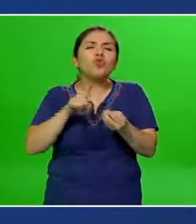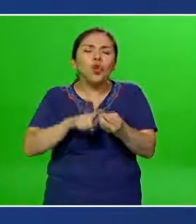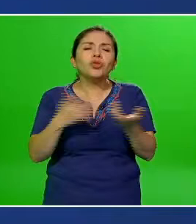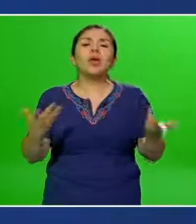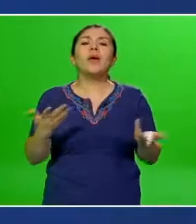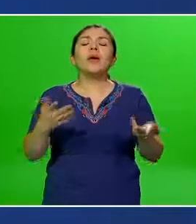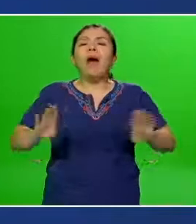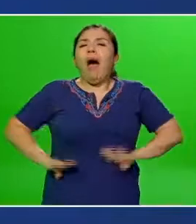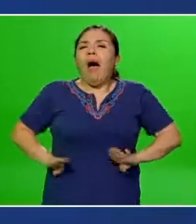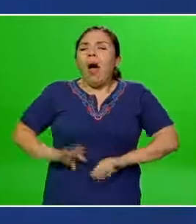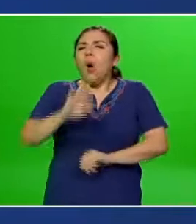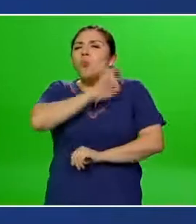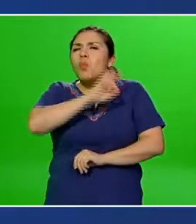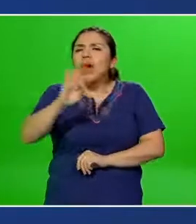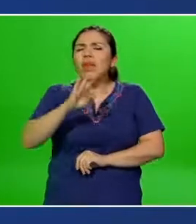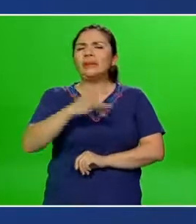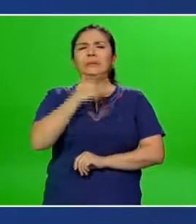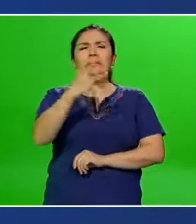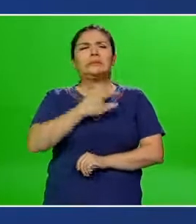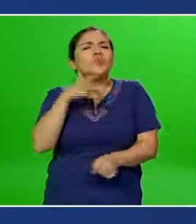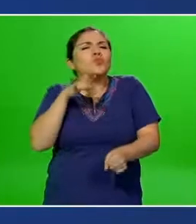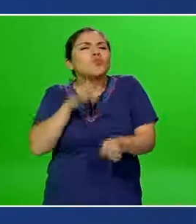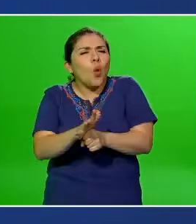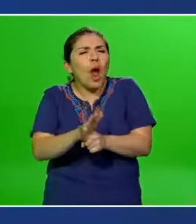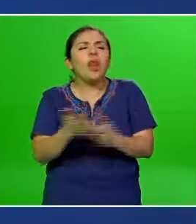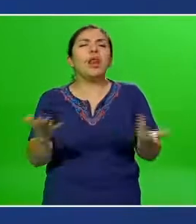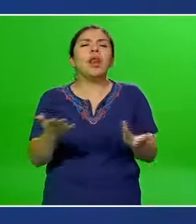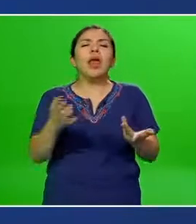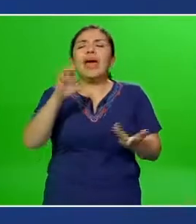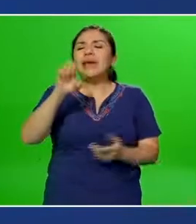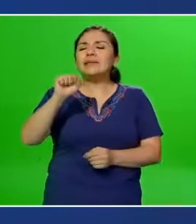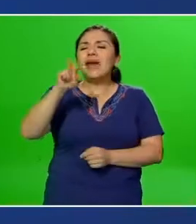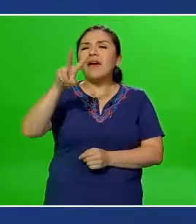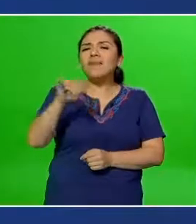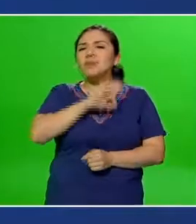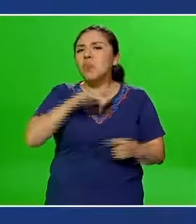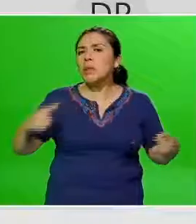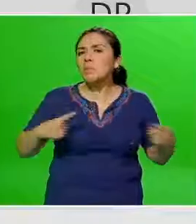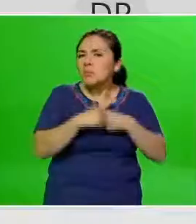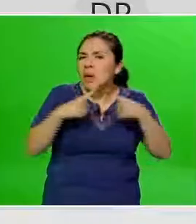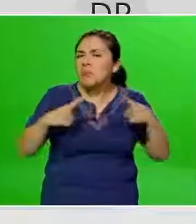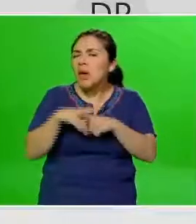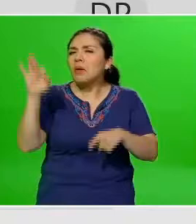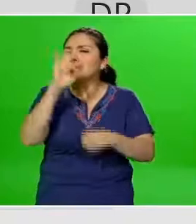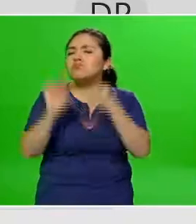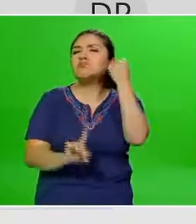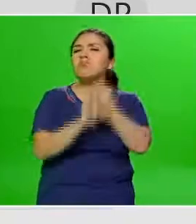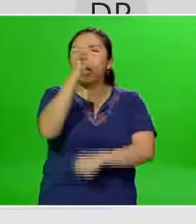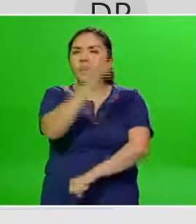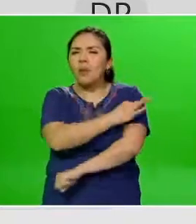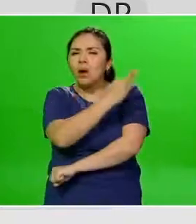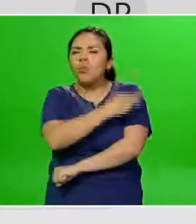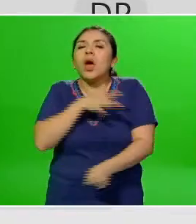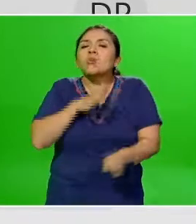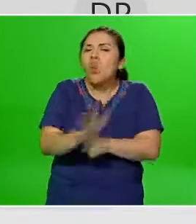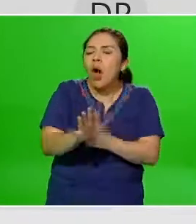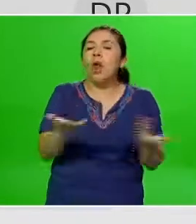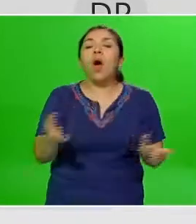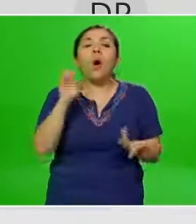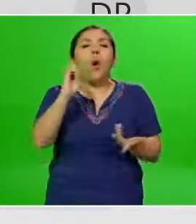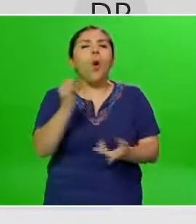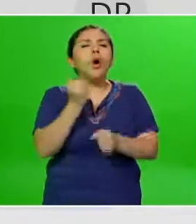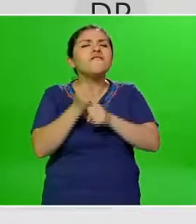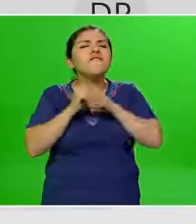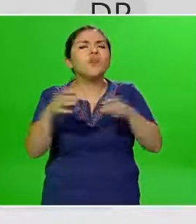efectos, manifestaciones clínicas, SARIs que en su momento pueden producirse a consecuencia de la aplicación de la misma, o